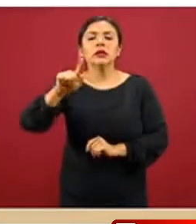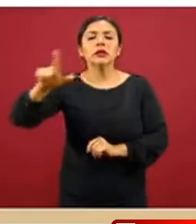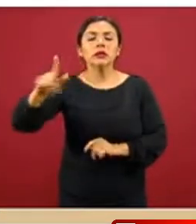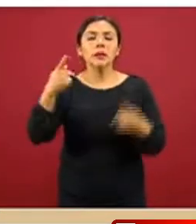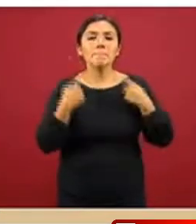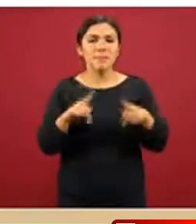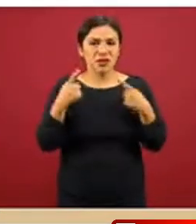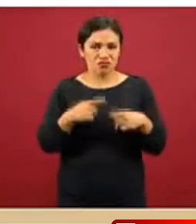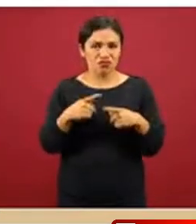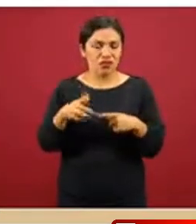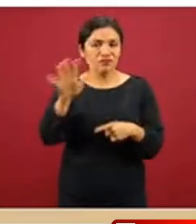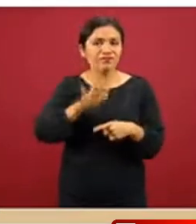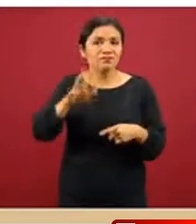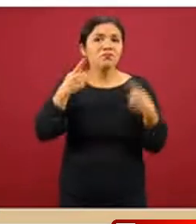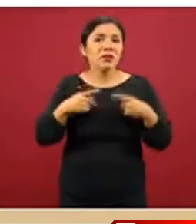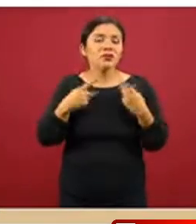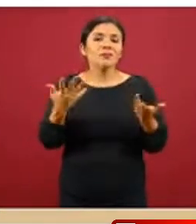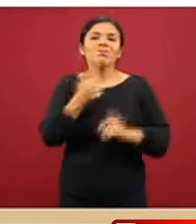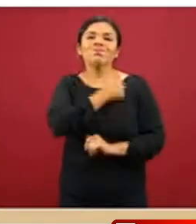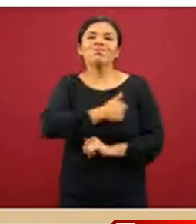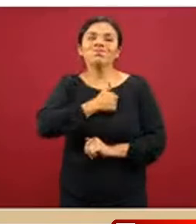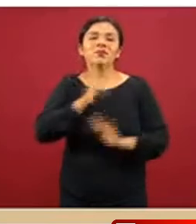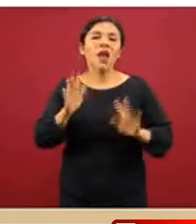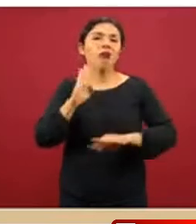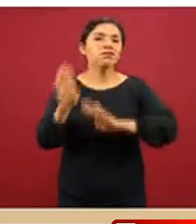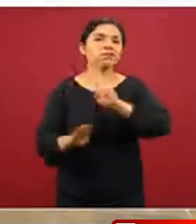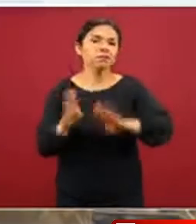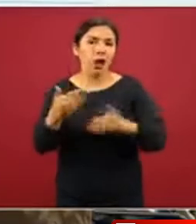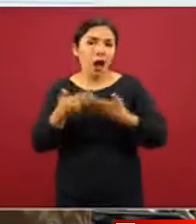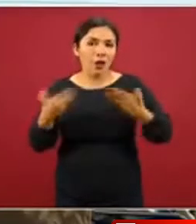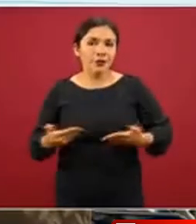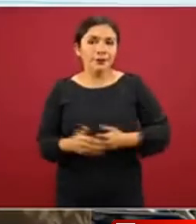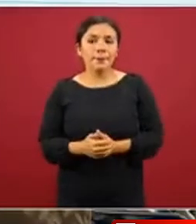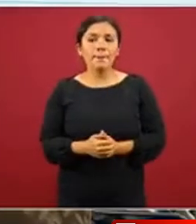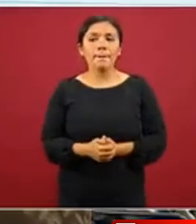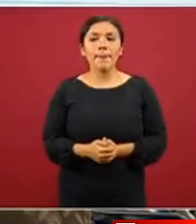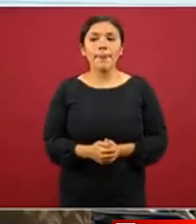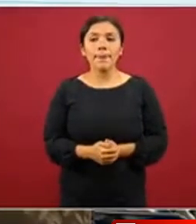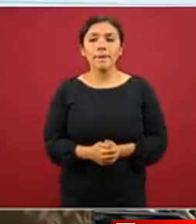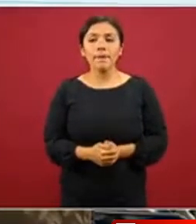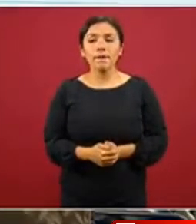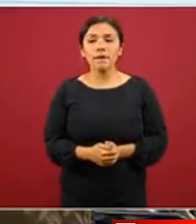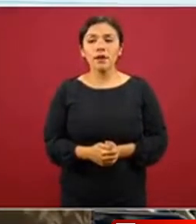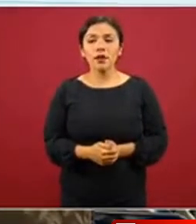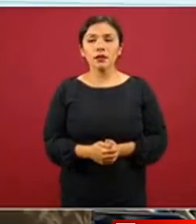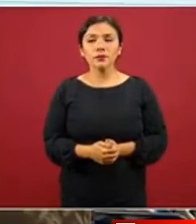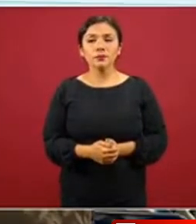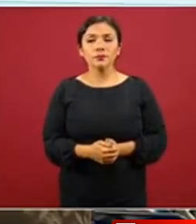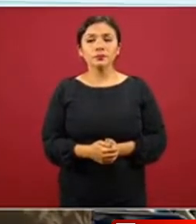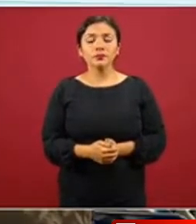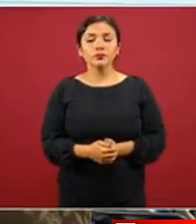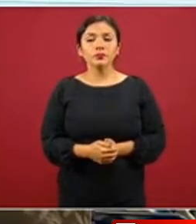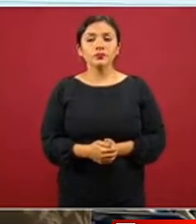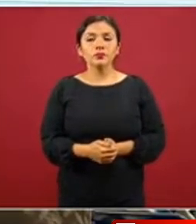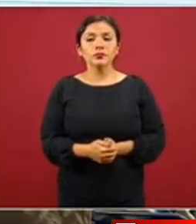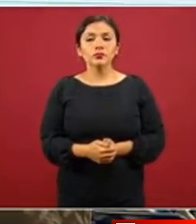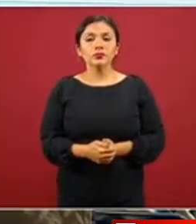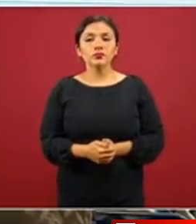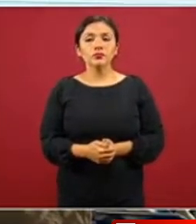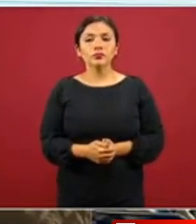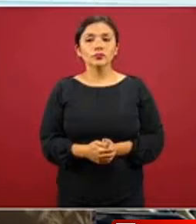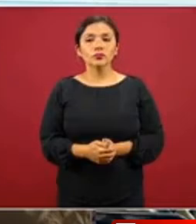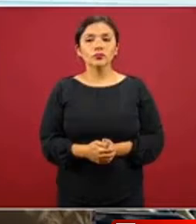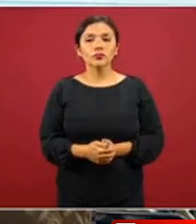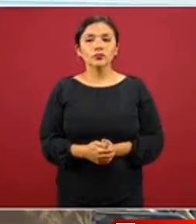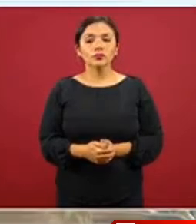23,377, que son las personas que lamentablemente han perdido la vida hasta el momento. Veamos la siguiente diapositiva, es la distribución de la